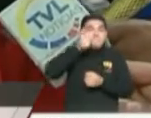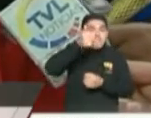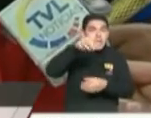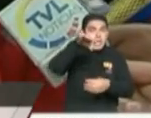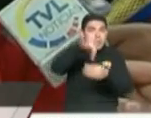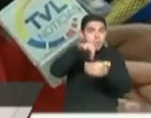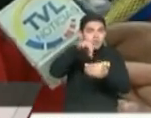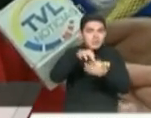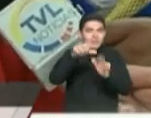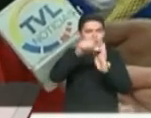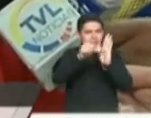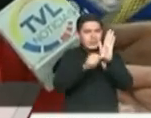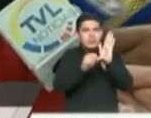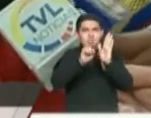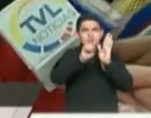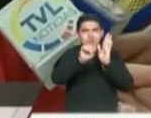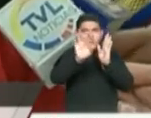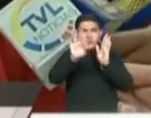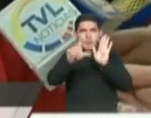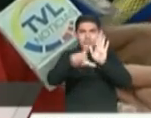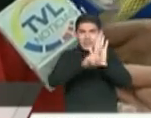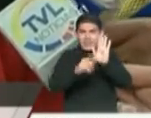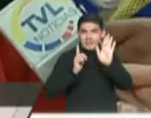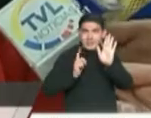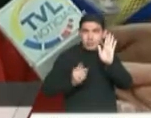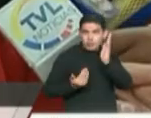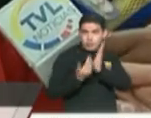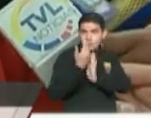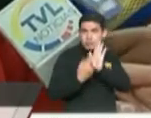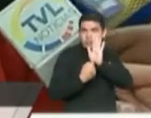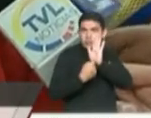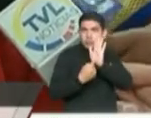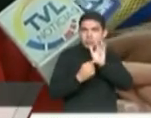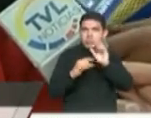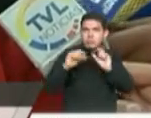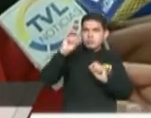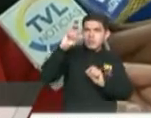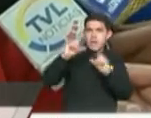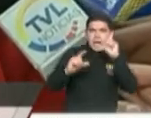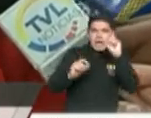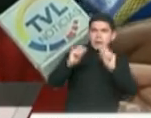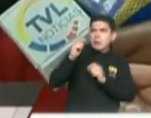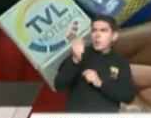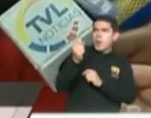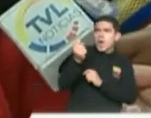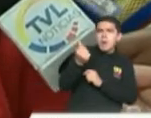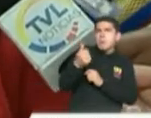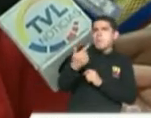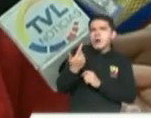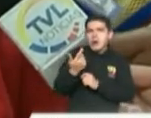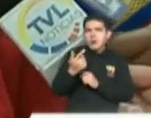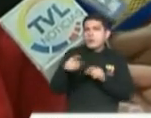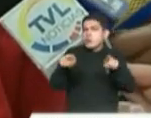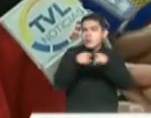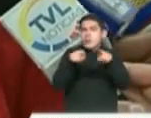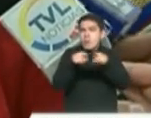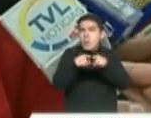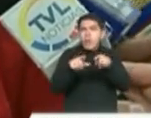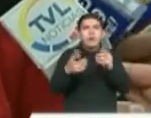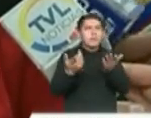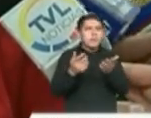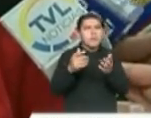en su artículo 29 deja establecido que los precios se van a regular de acuerdo a las notas técnicas y estudios actuariales que harán autores independientes